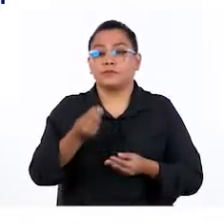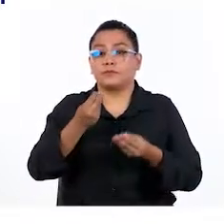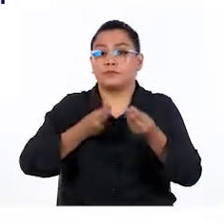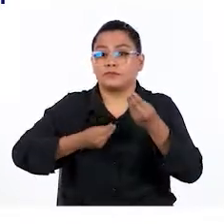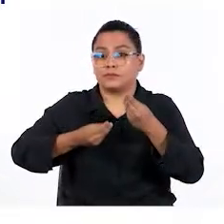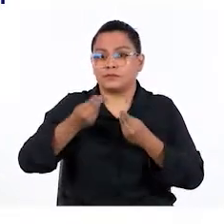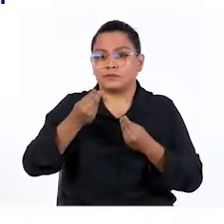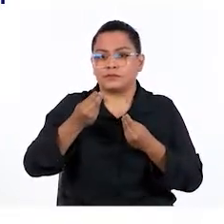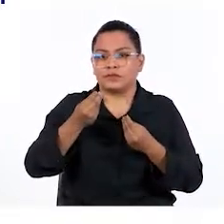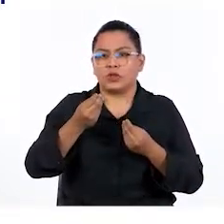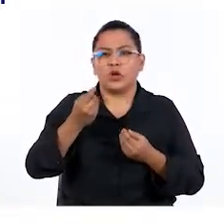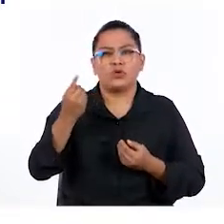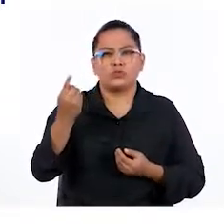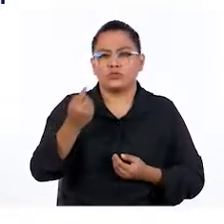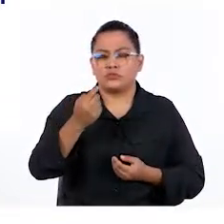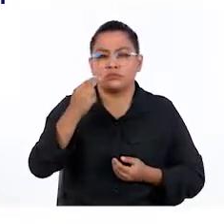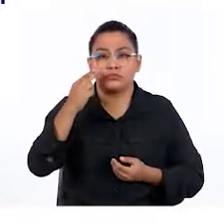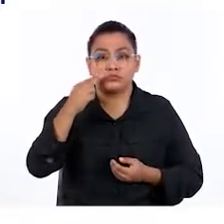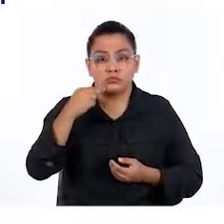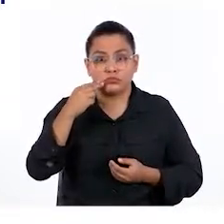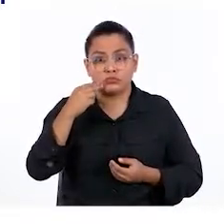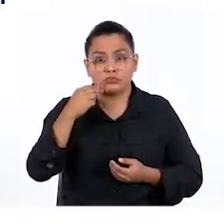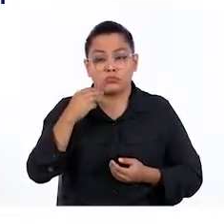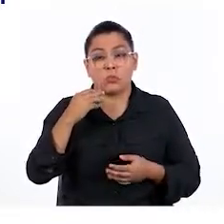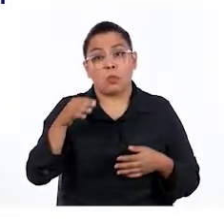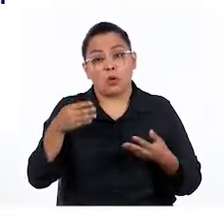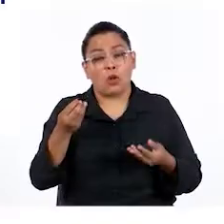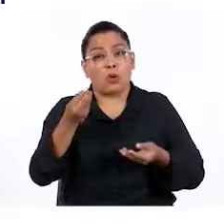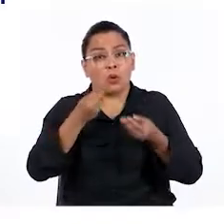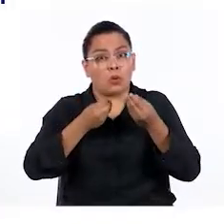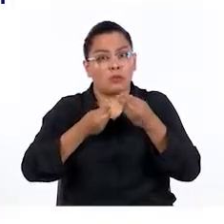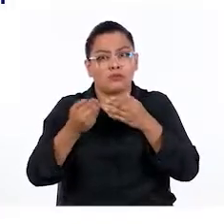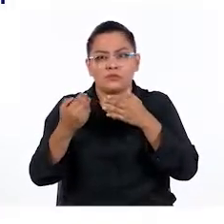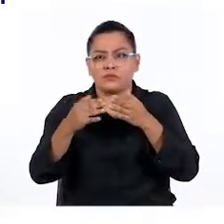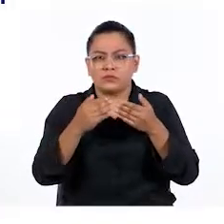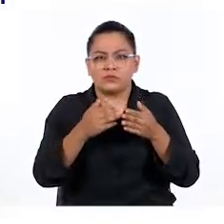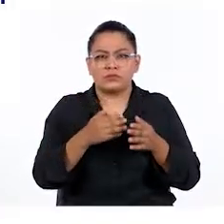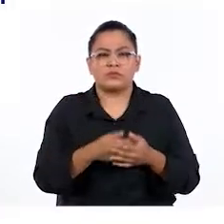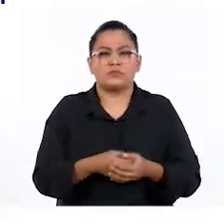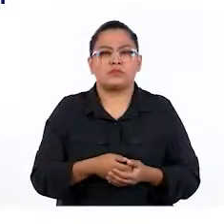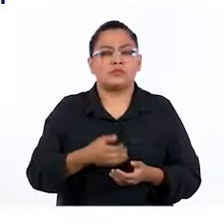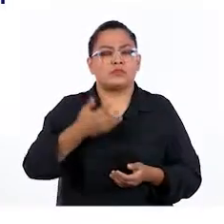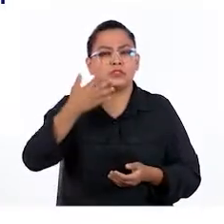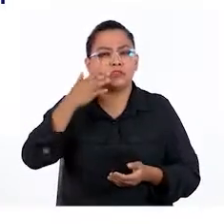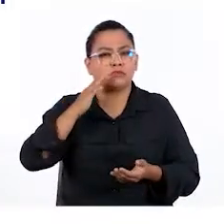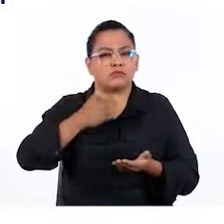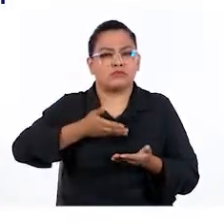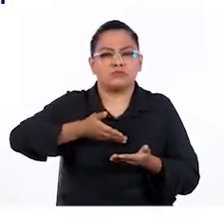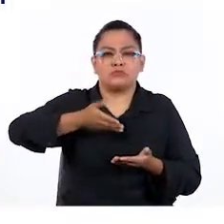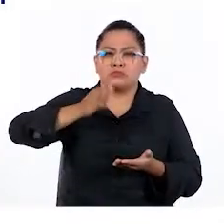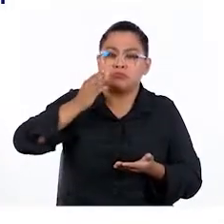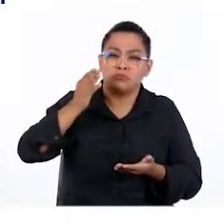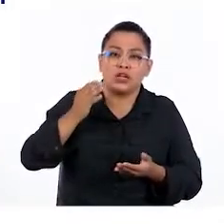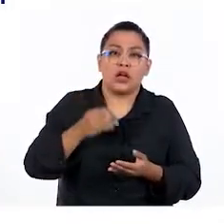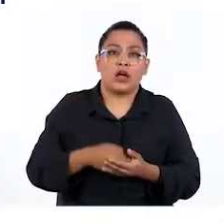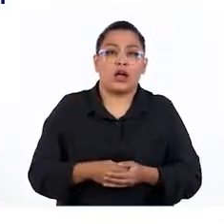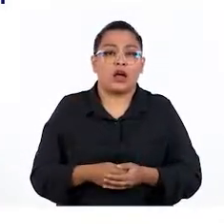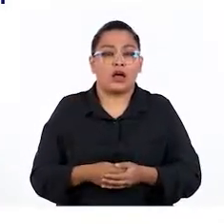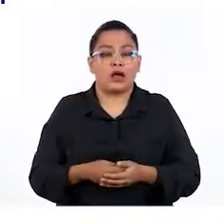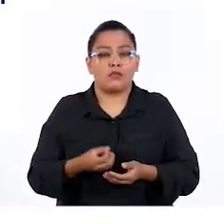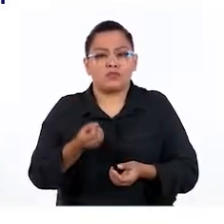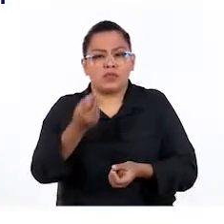alimentación no solo se basa en azúcar, sino más bien nuestra alimentación es muy diversa. Comemos animales,